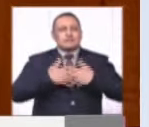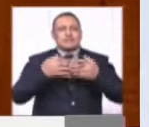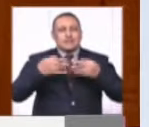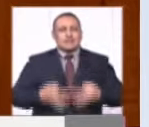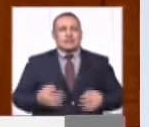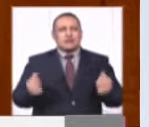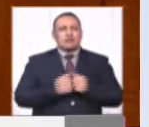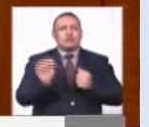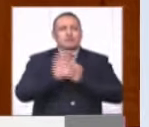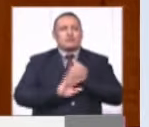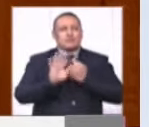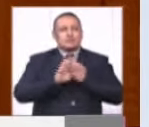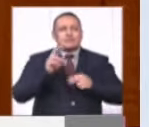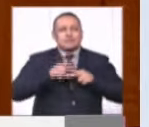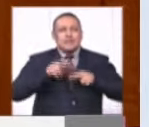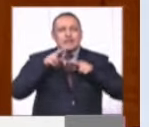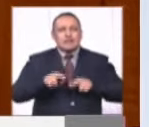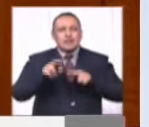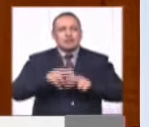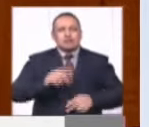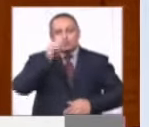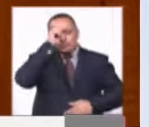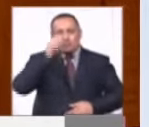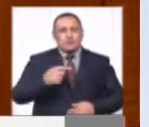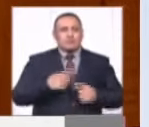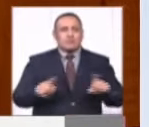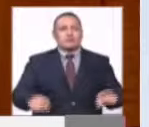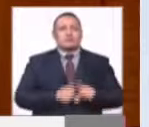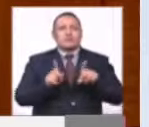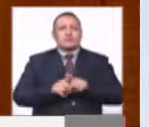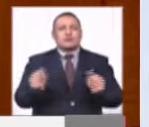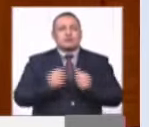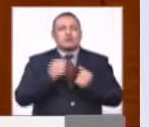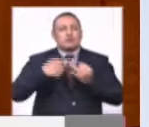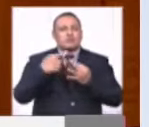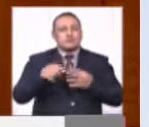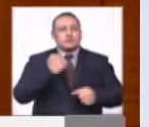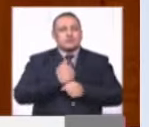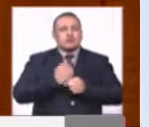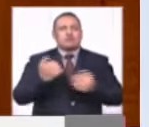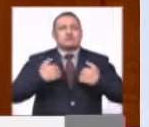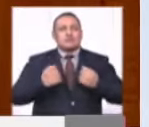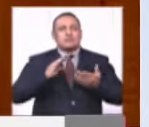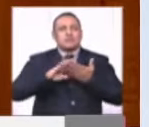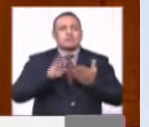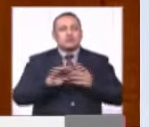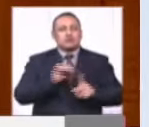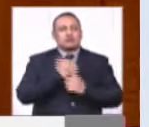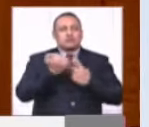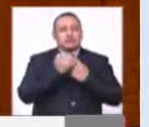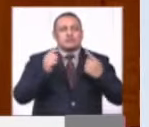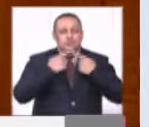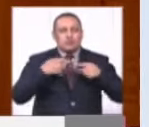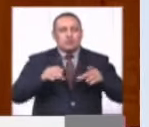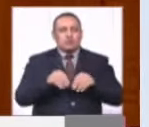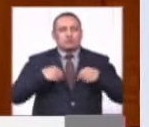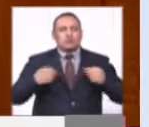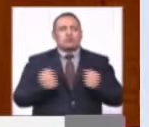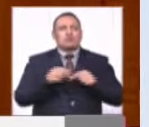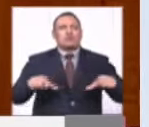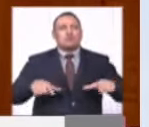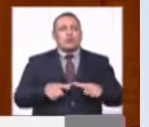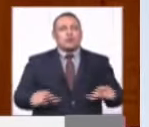represa y defensa ribereñas en el río Tumbes. Sin embargo, estas obras tienen que contar con la licencia social y considerar el justiprecio de sus